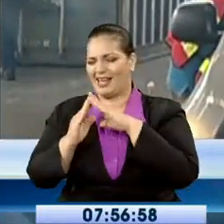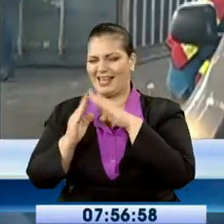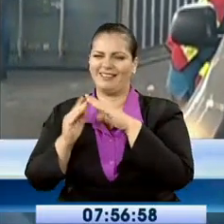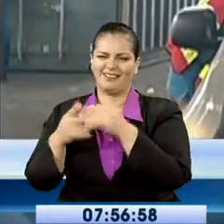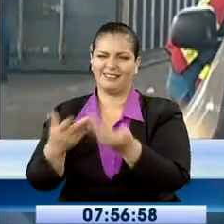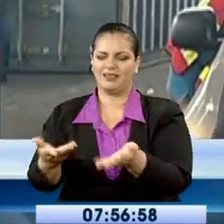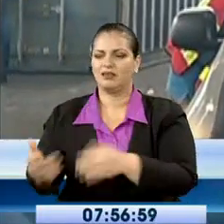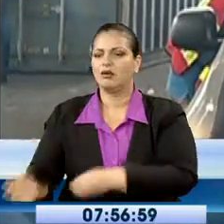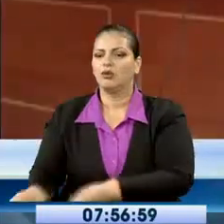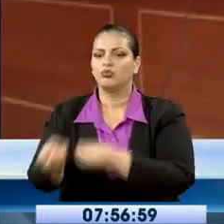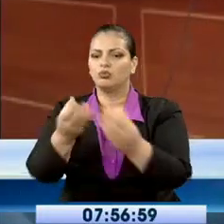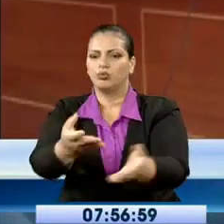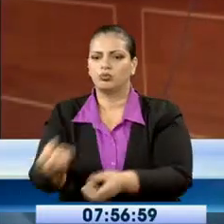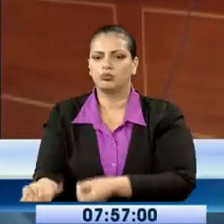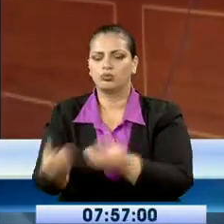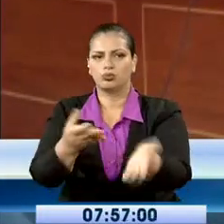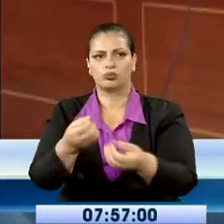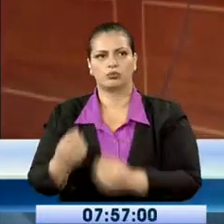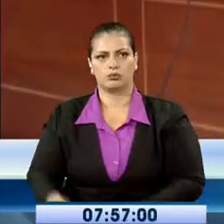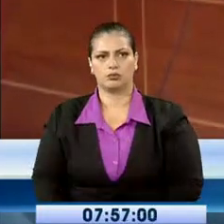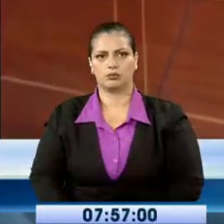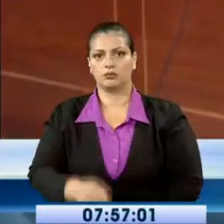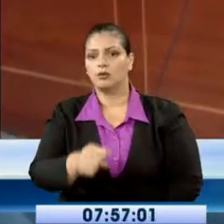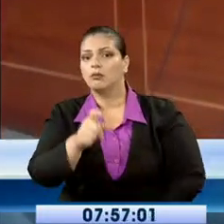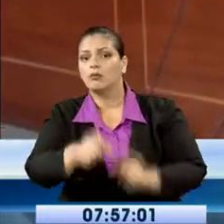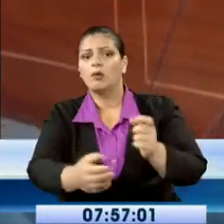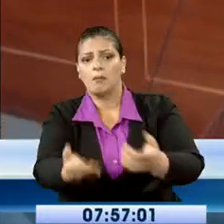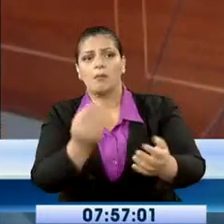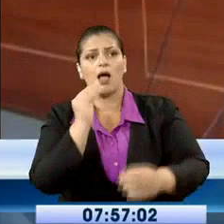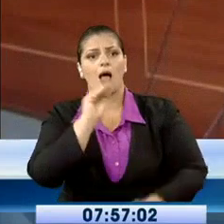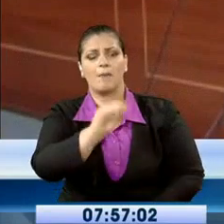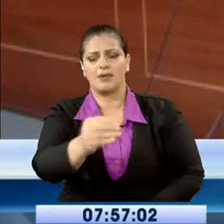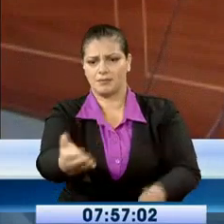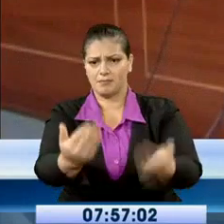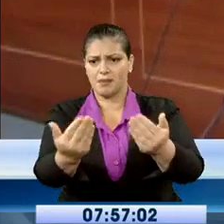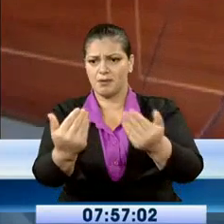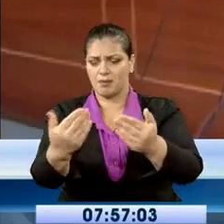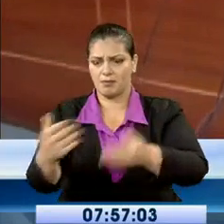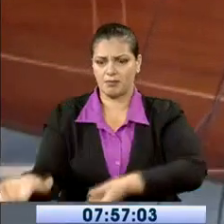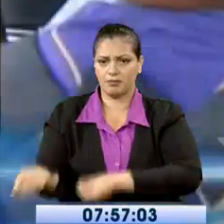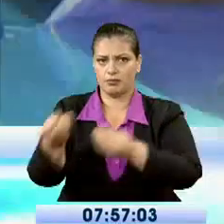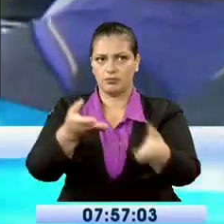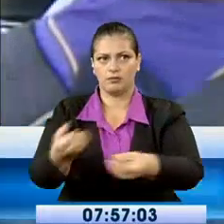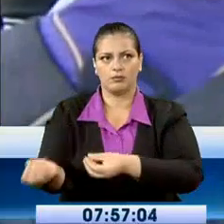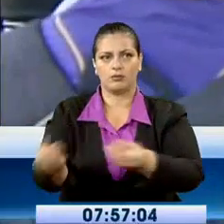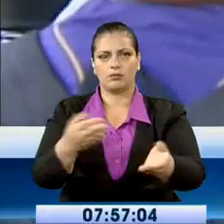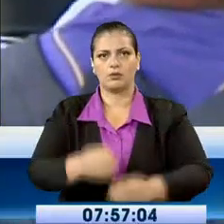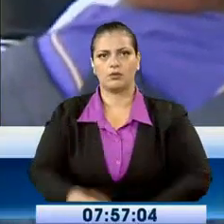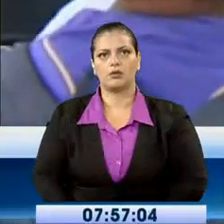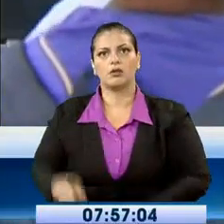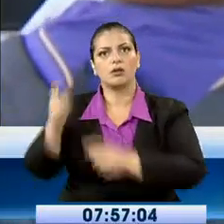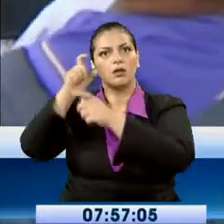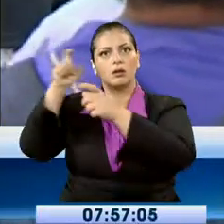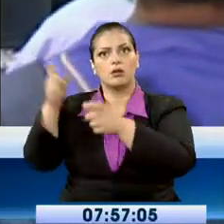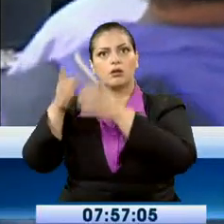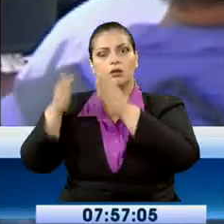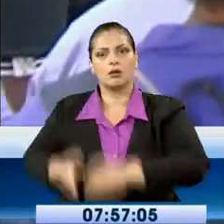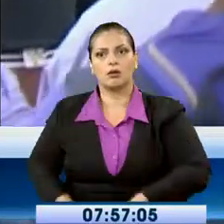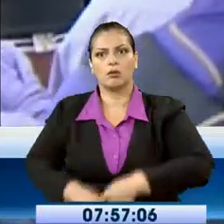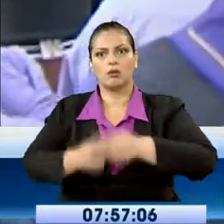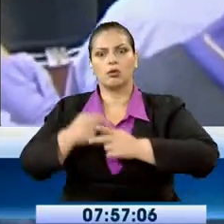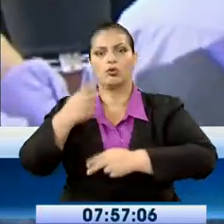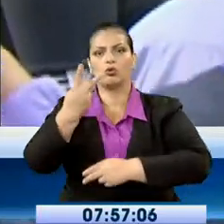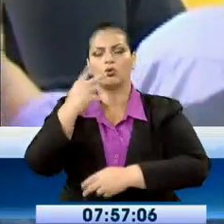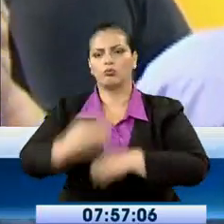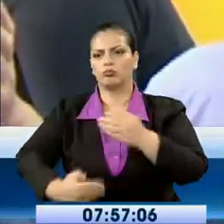resto de migrantes. La Fiscalía General del Estado y la SENAE iniciaron dos procesos contra la empresa de paquetería, uno